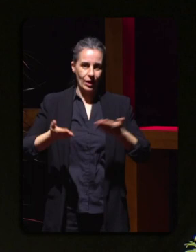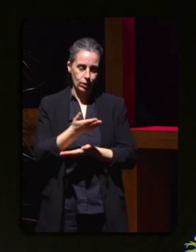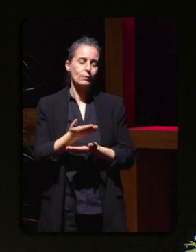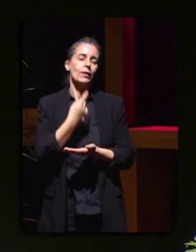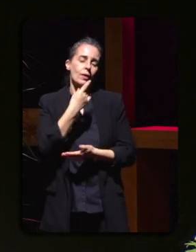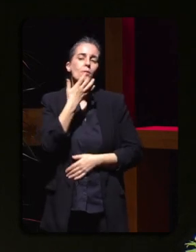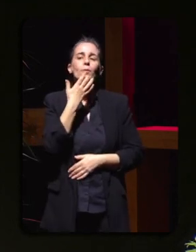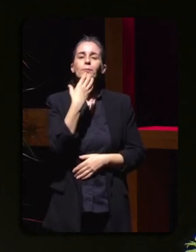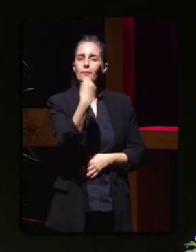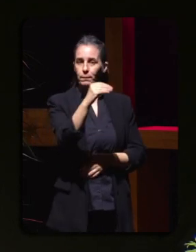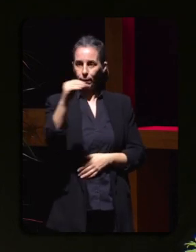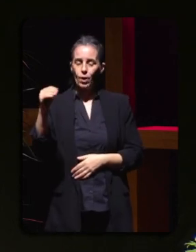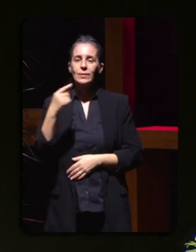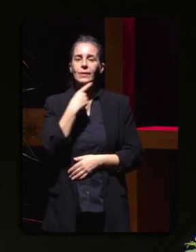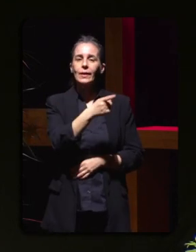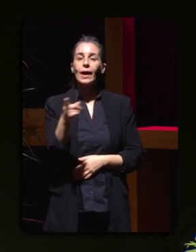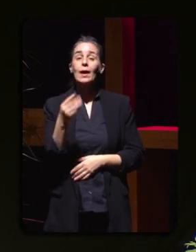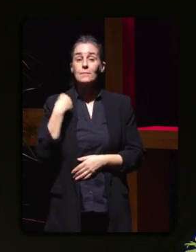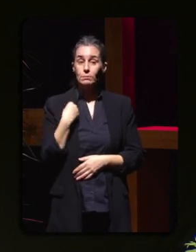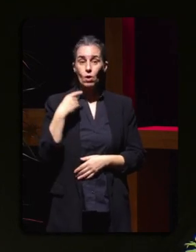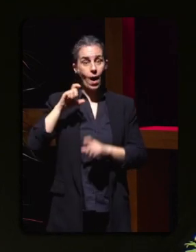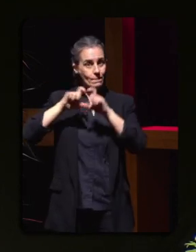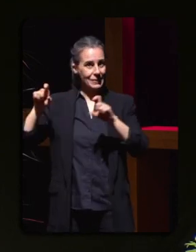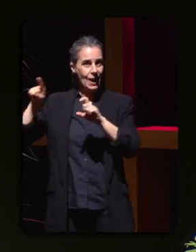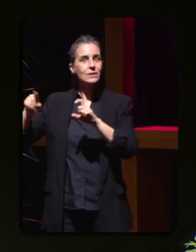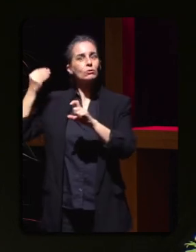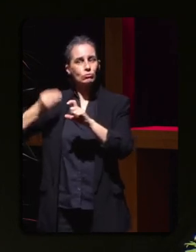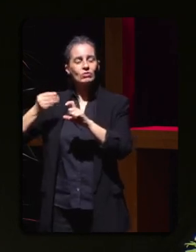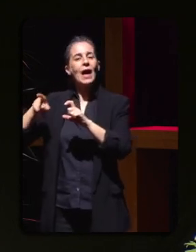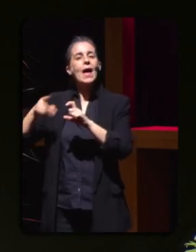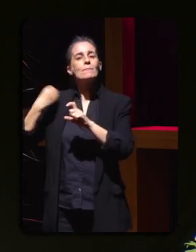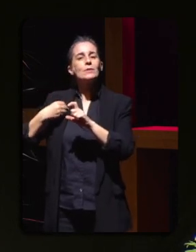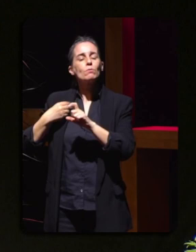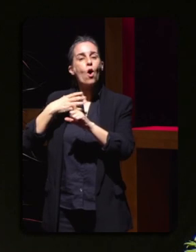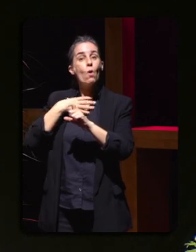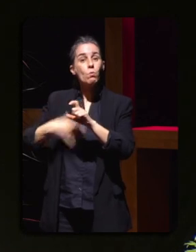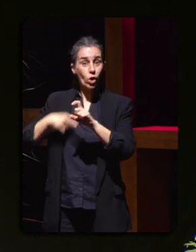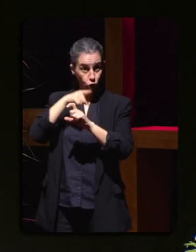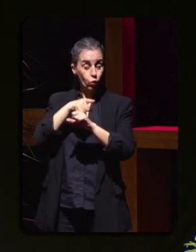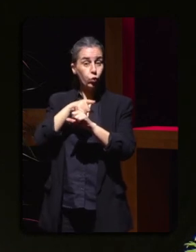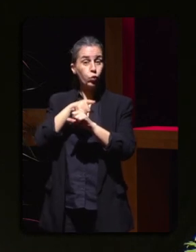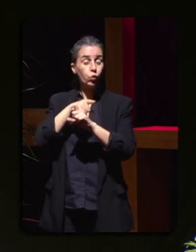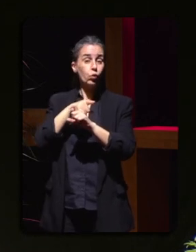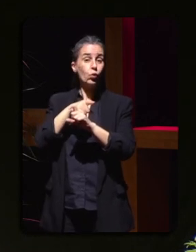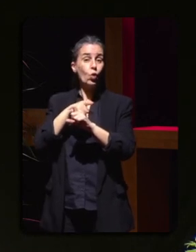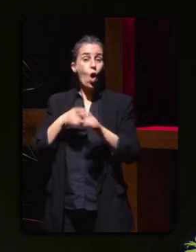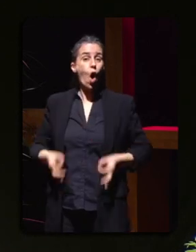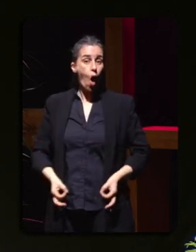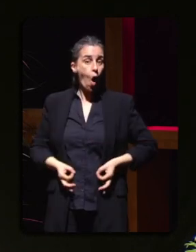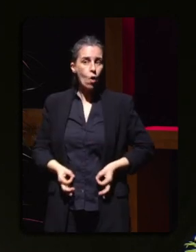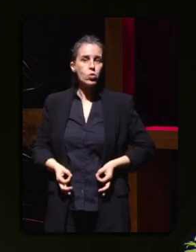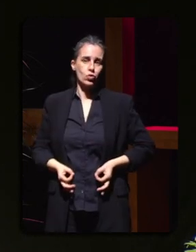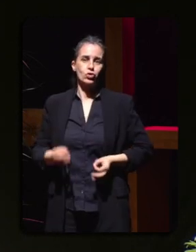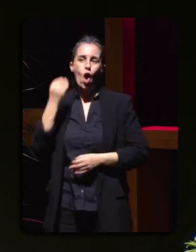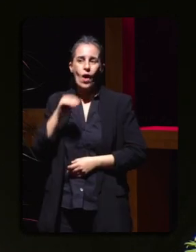su plan de igualdad ha contemplado congelarte tus óvulos gratis Mira te haces un tratamiento es que claro os reís porque parece